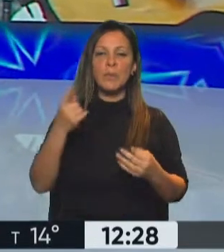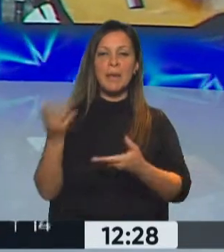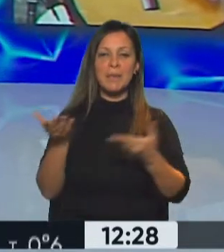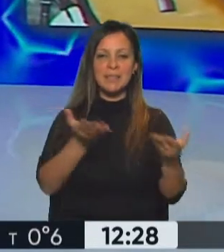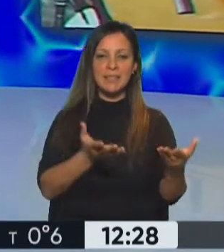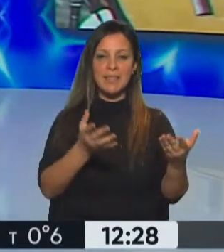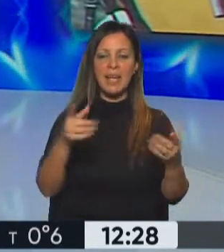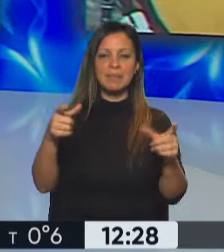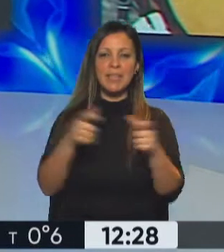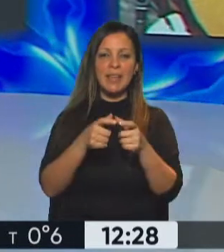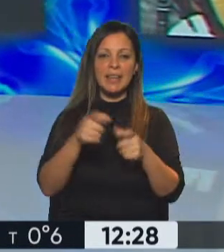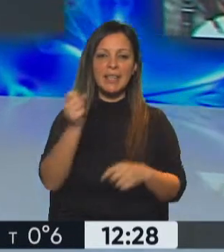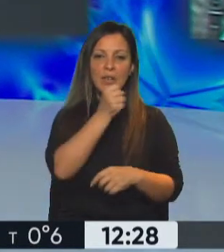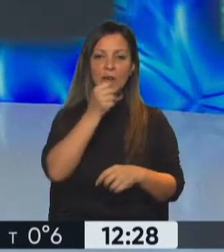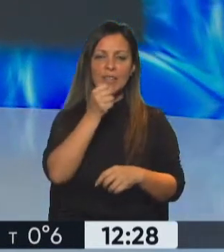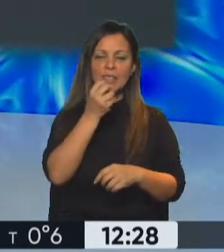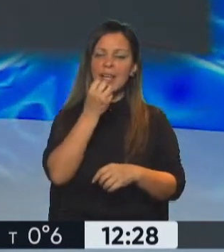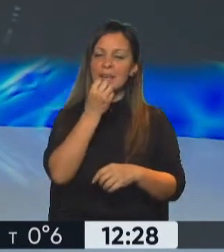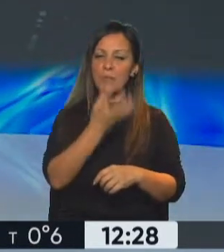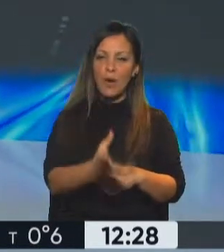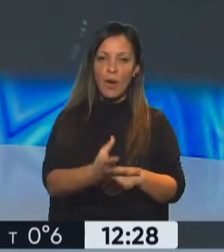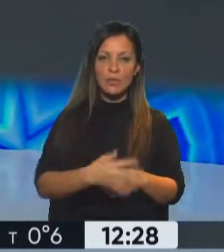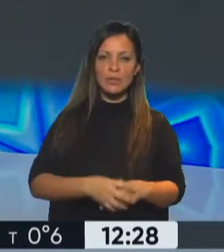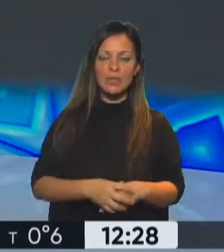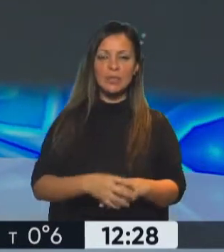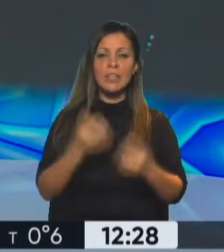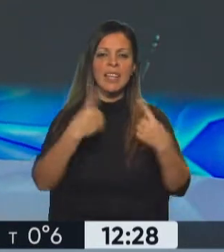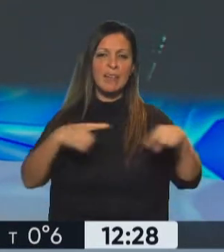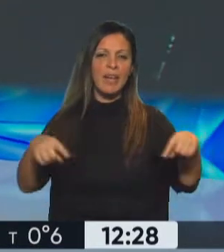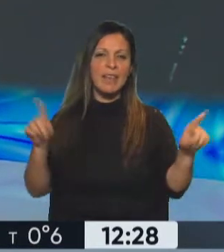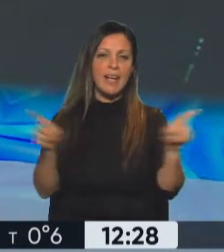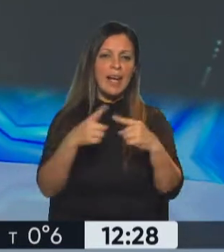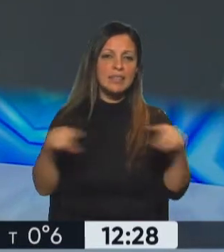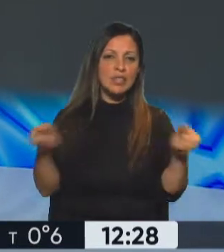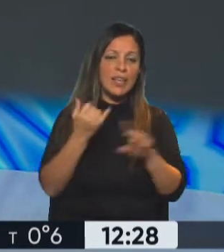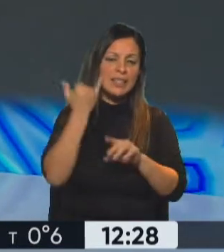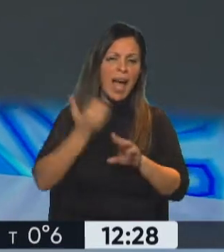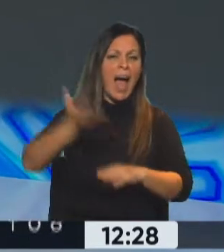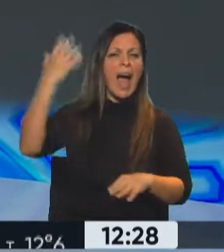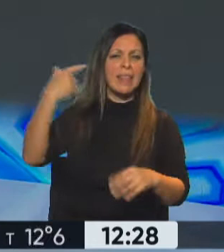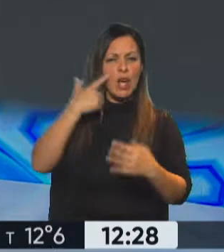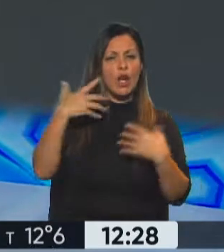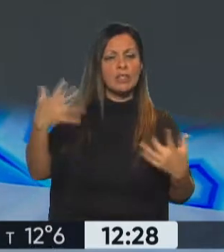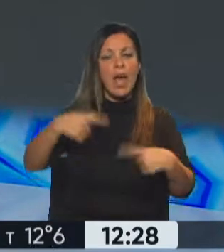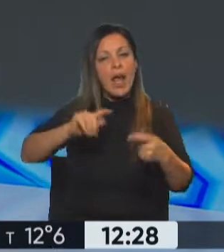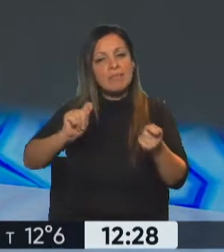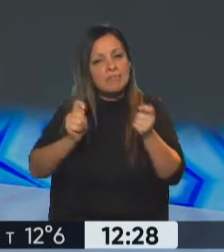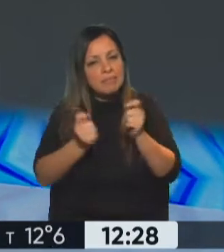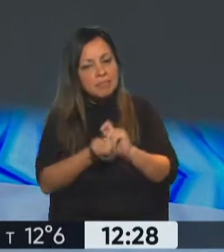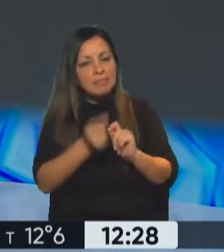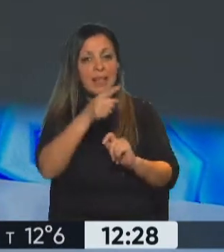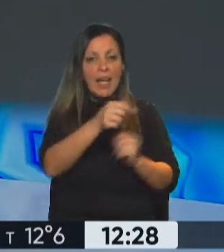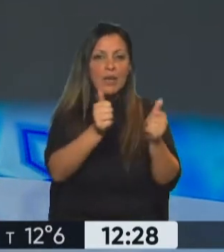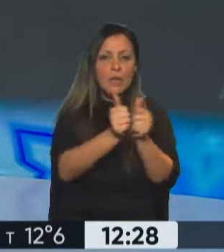disco que es sencillamente hermoso, con versiones de canciones que nos han atravesado y que él junto con Juan Campodónico